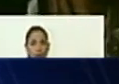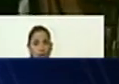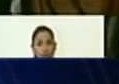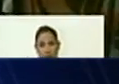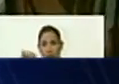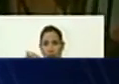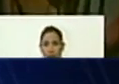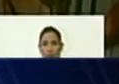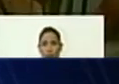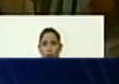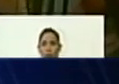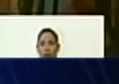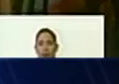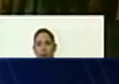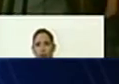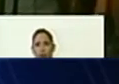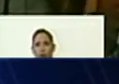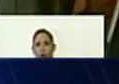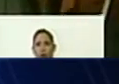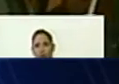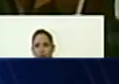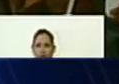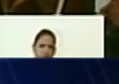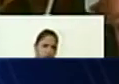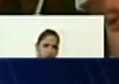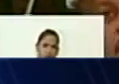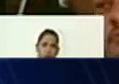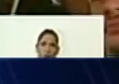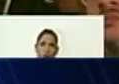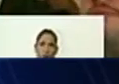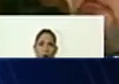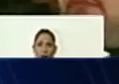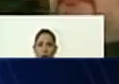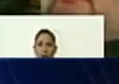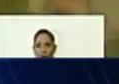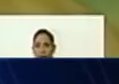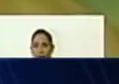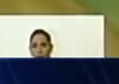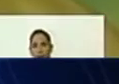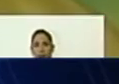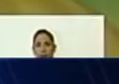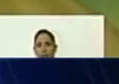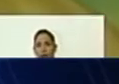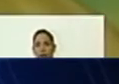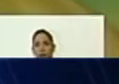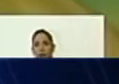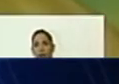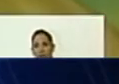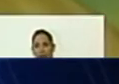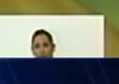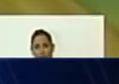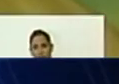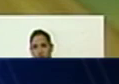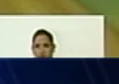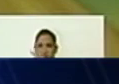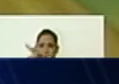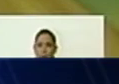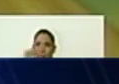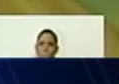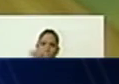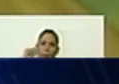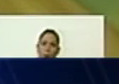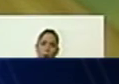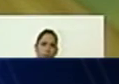detención y tortura fuera de su territorio que son de la CIA y que llegan al extremo de bombardear países, de